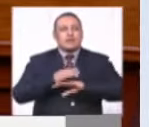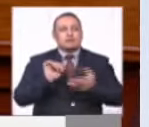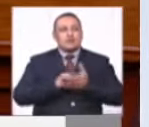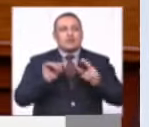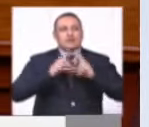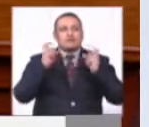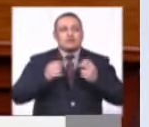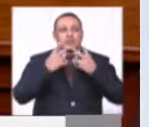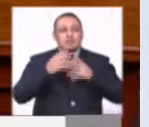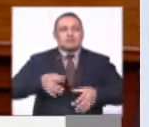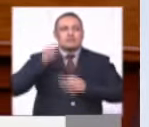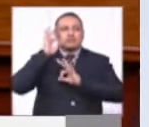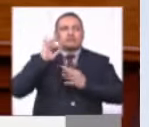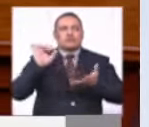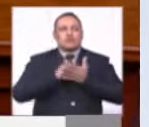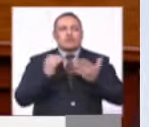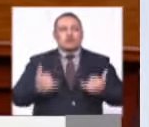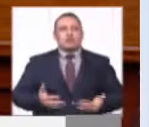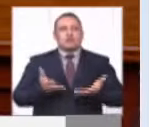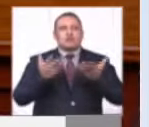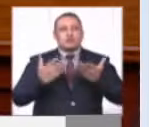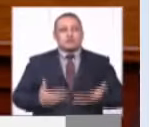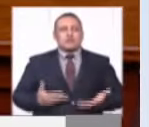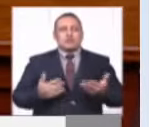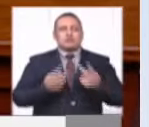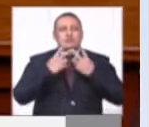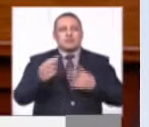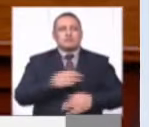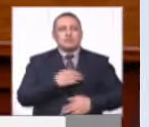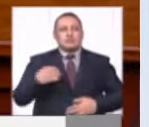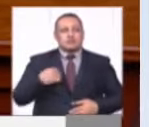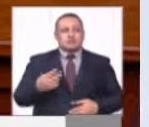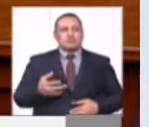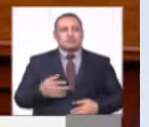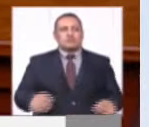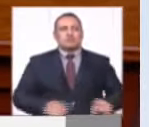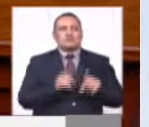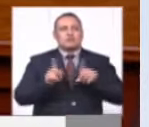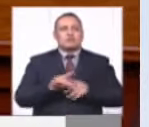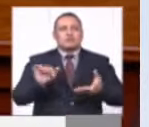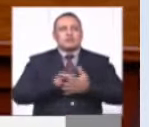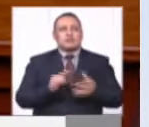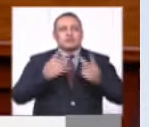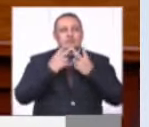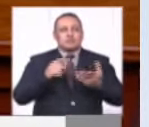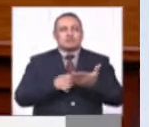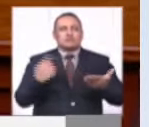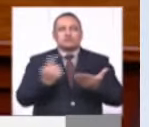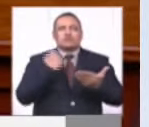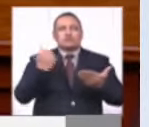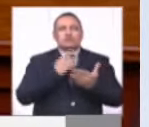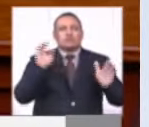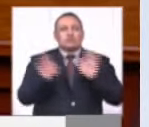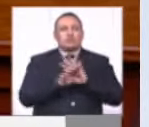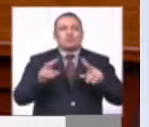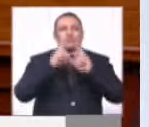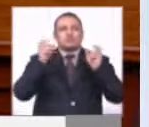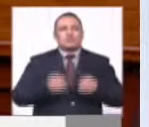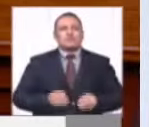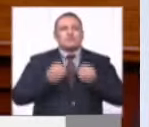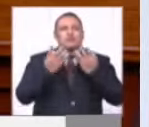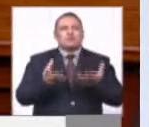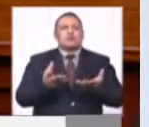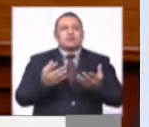siguiente. El discurso que el día de hoy nos han alcanzado el Premier y sus ministros pasa por ser simplemente un tema